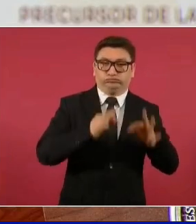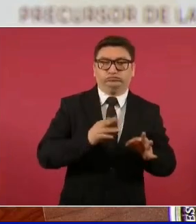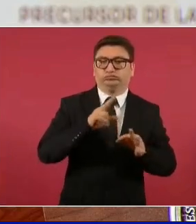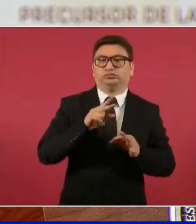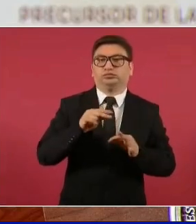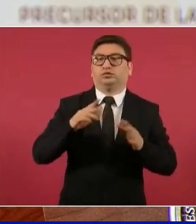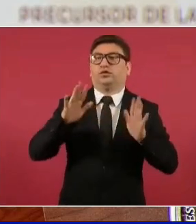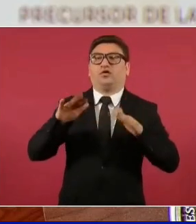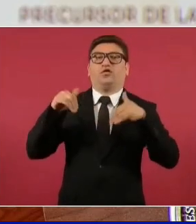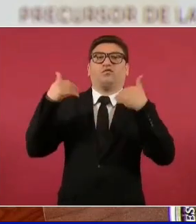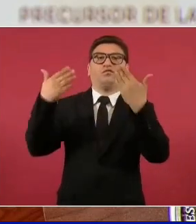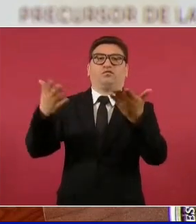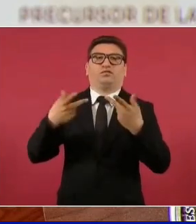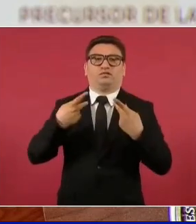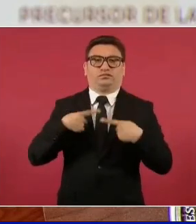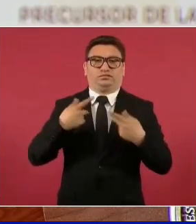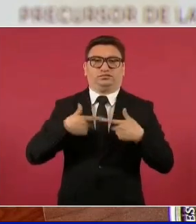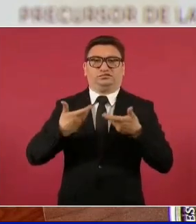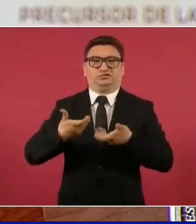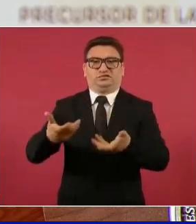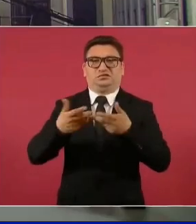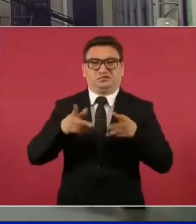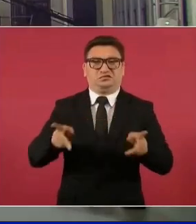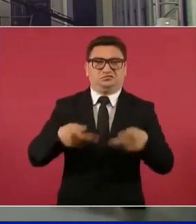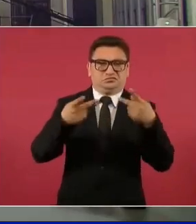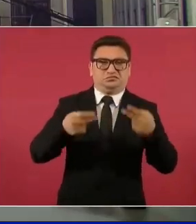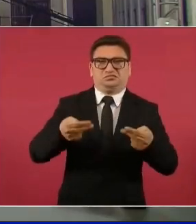Entonces la gente